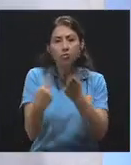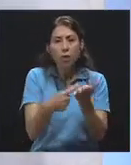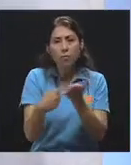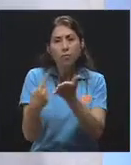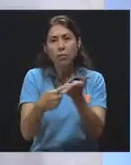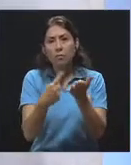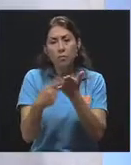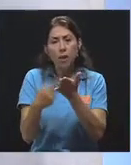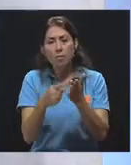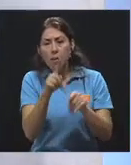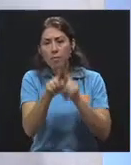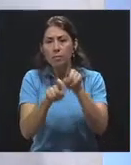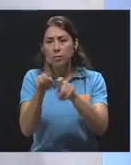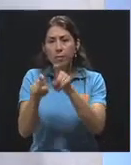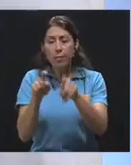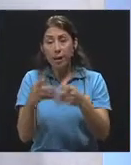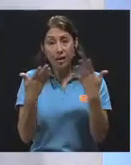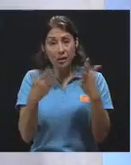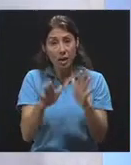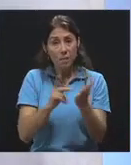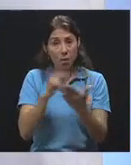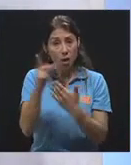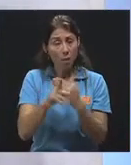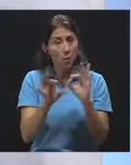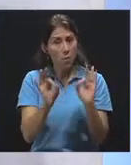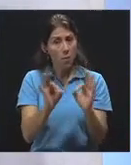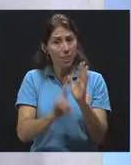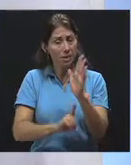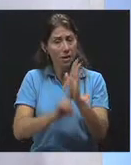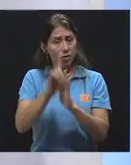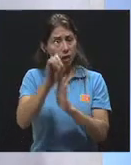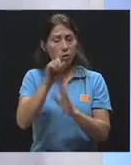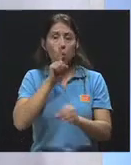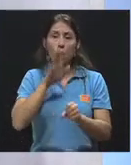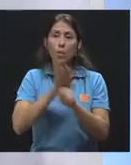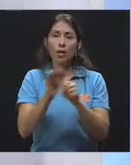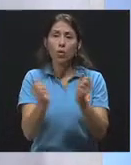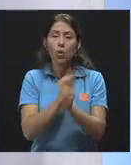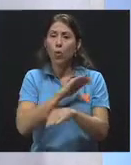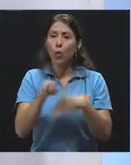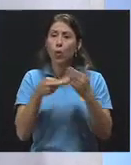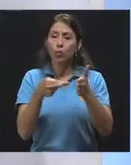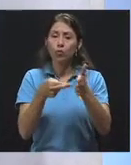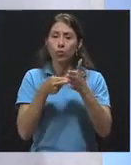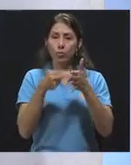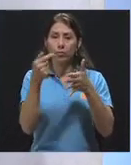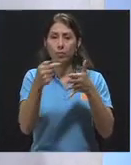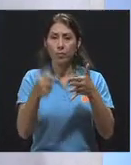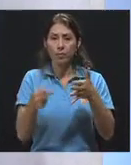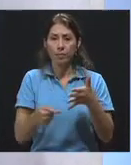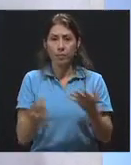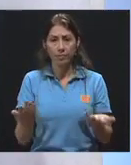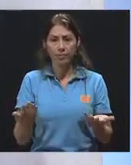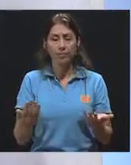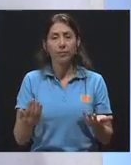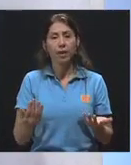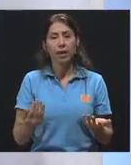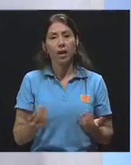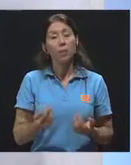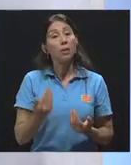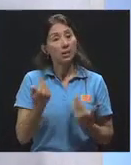estuviera desarrollando el programa y cumpliendo con todo el desarrollo de competencias esperado. Sí hay, digamos, en